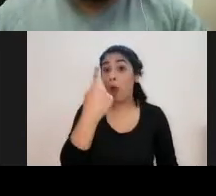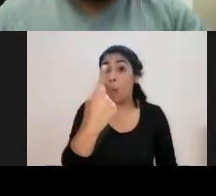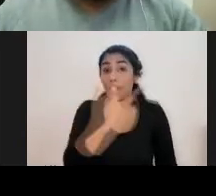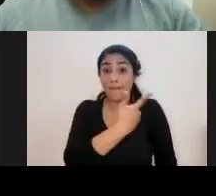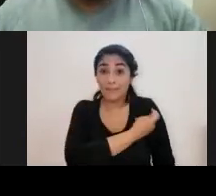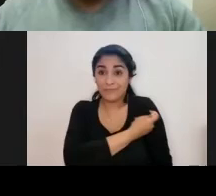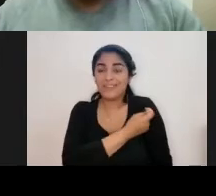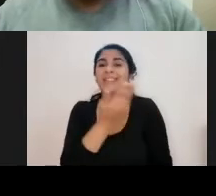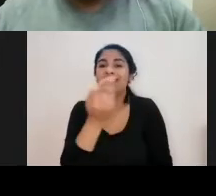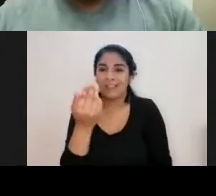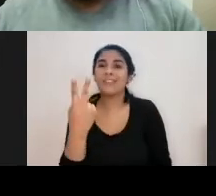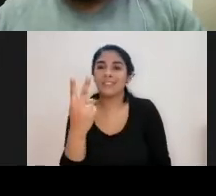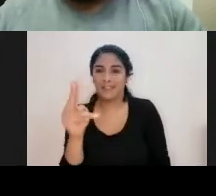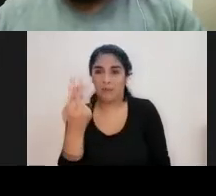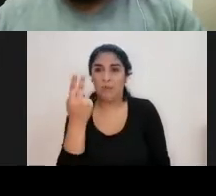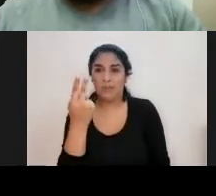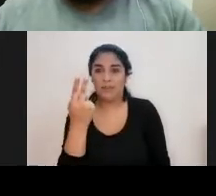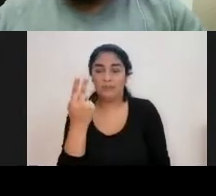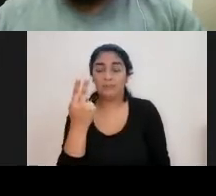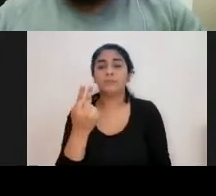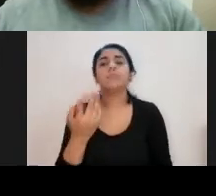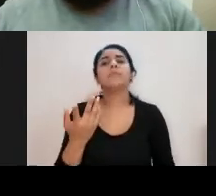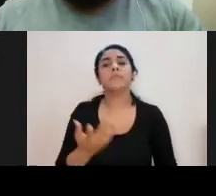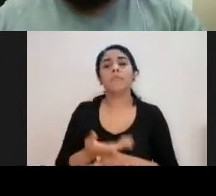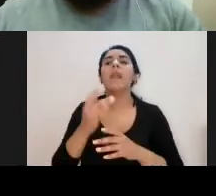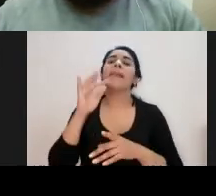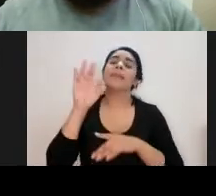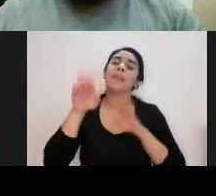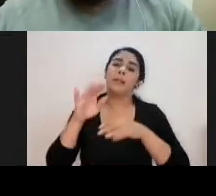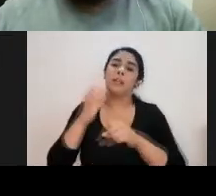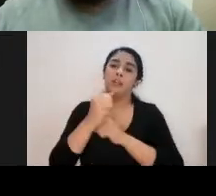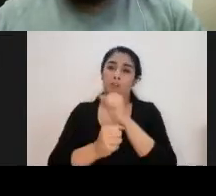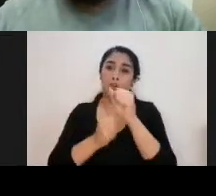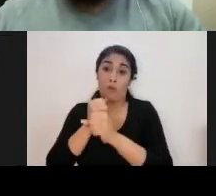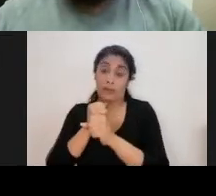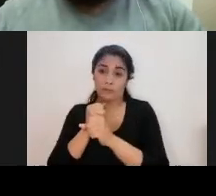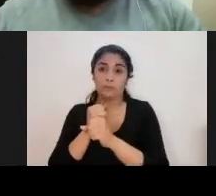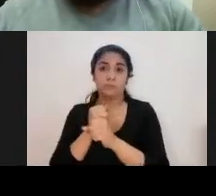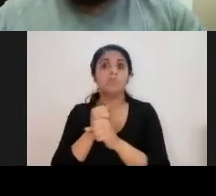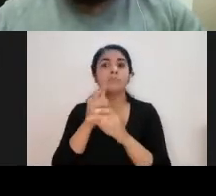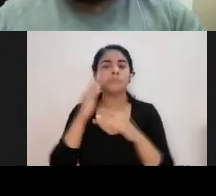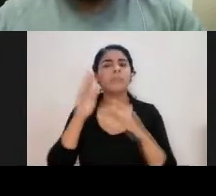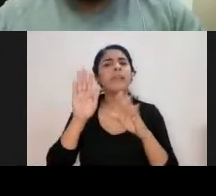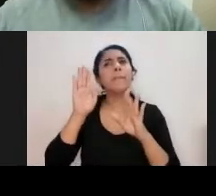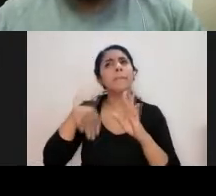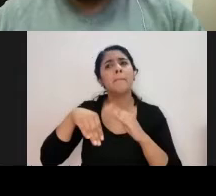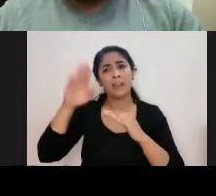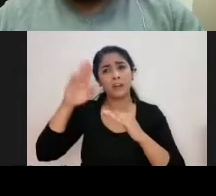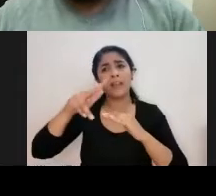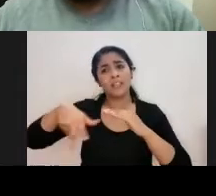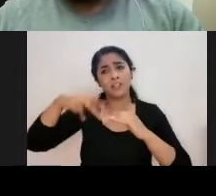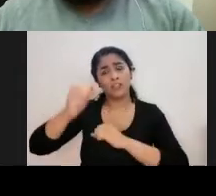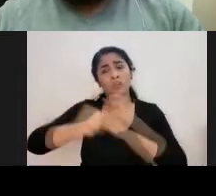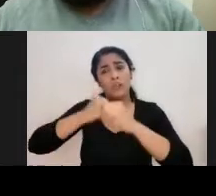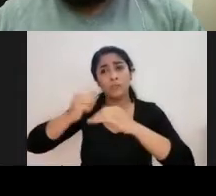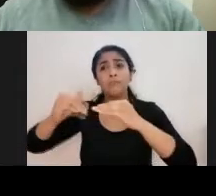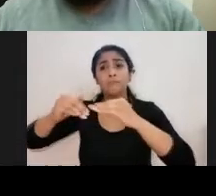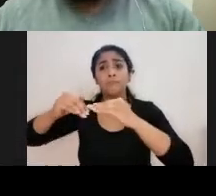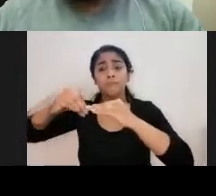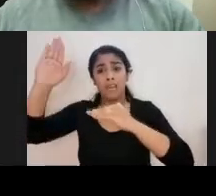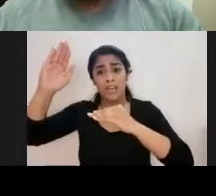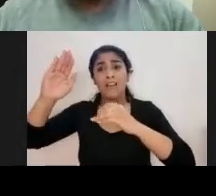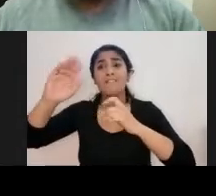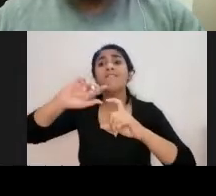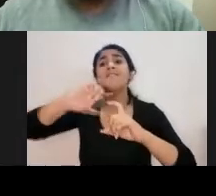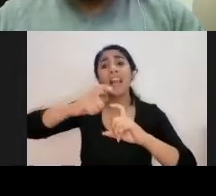¿sí? Y tenemos los rangos de edad, que para muchas de ellas eran mayores de 18 años, ¿cierto? La de Pfizer tuvo